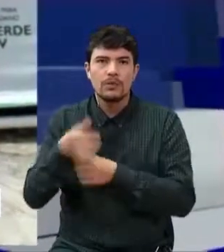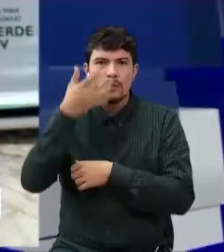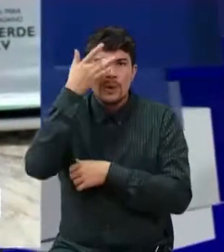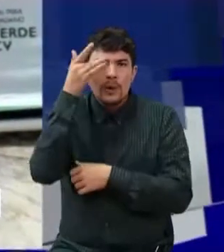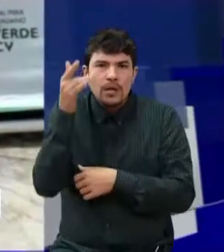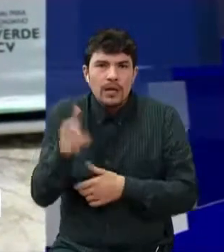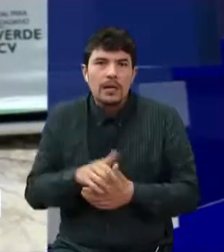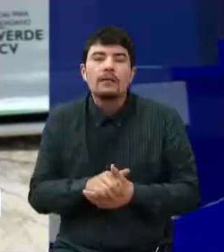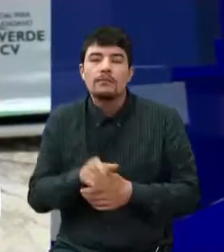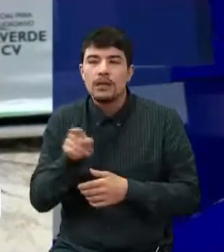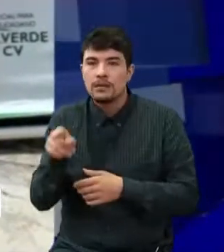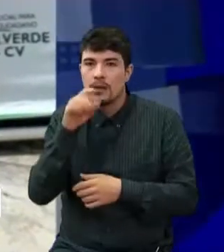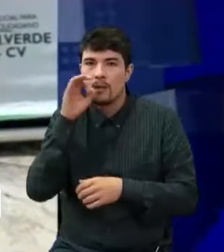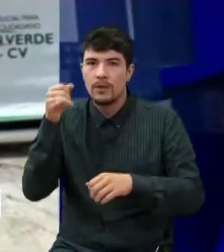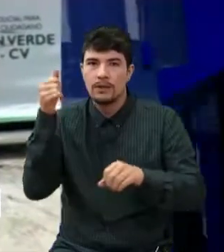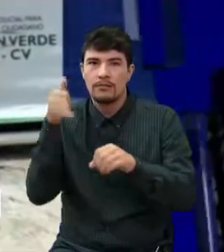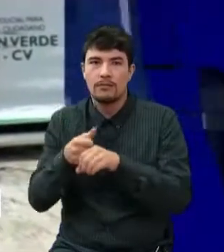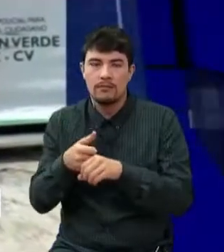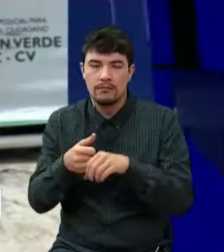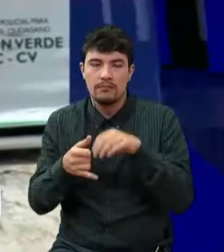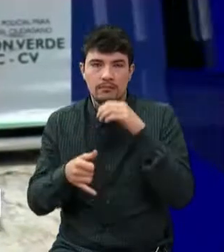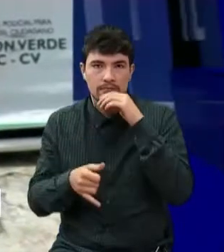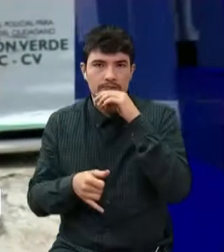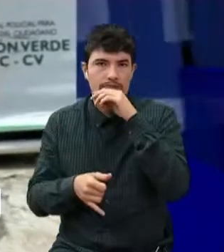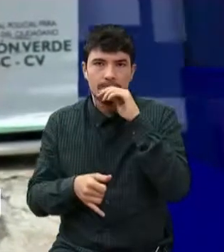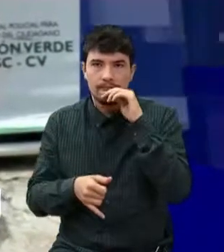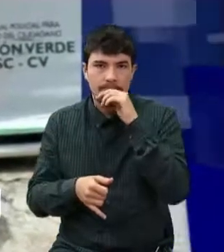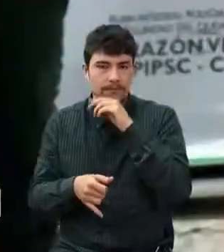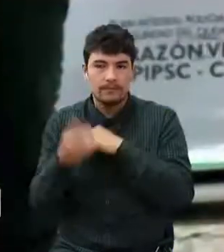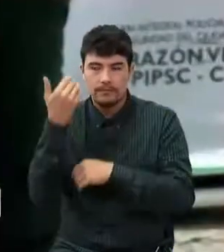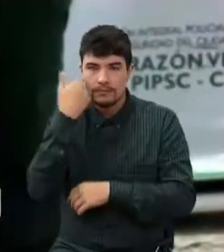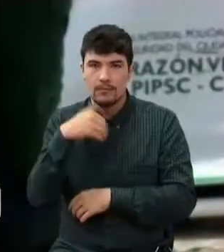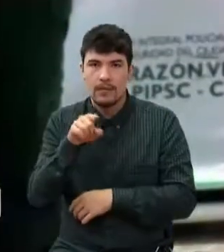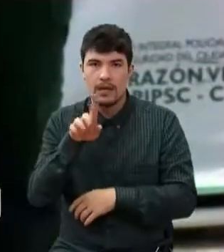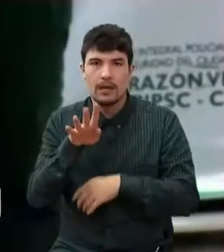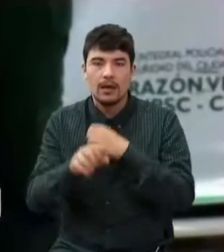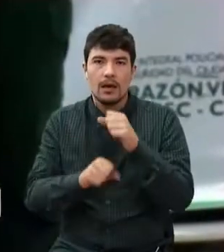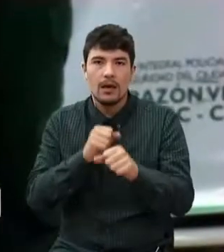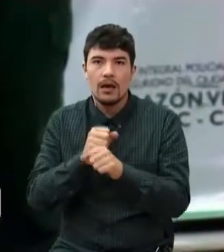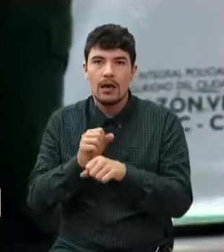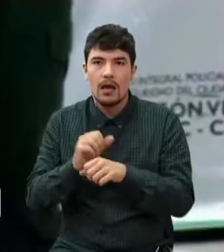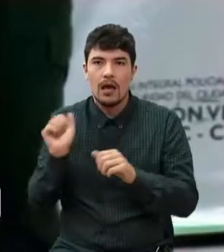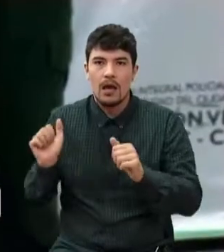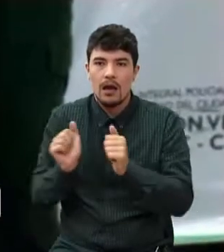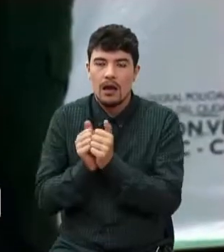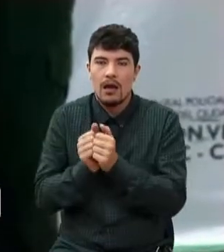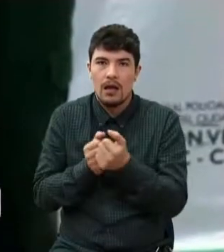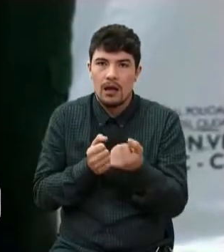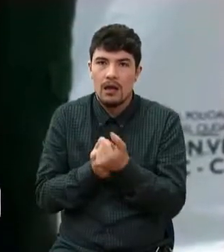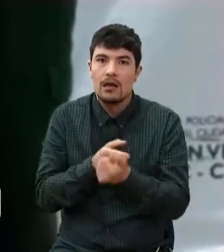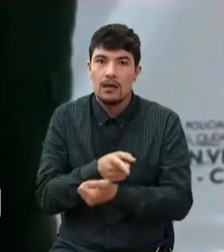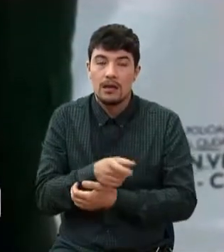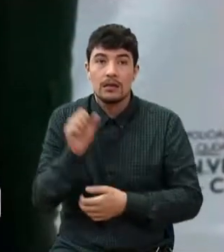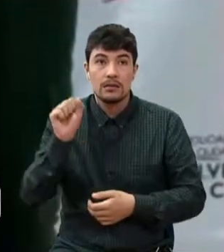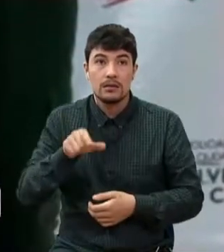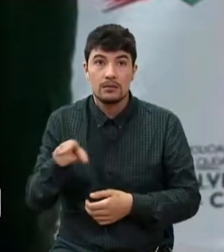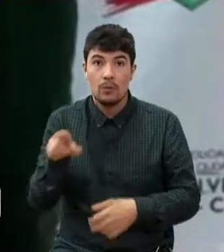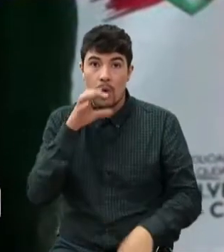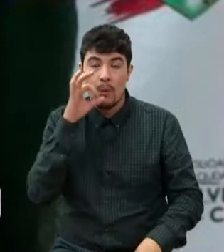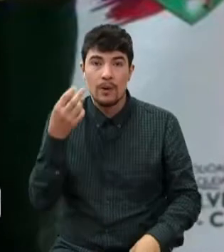el delito de acceso carnal con persona incapaz de resistir en concurso de actos sexuales abusivos. El